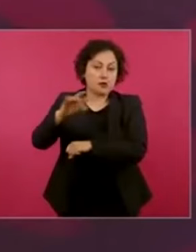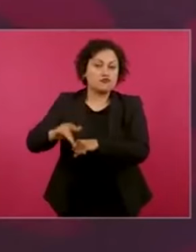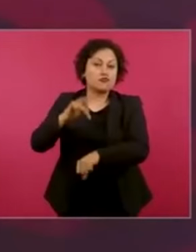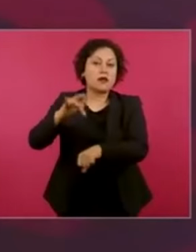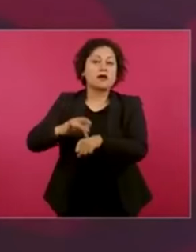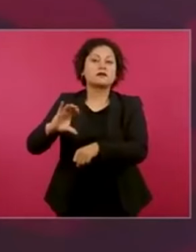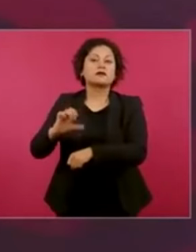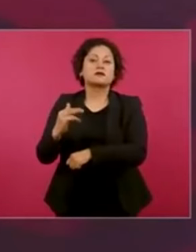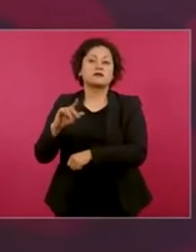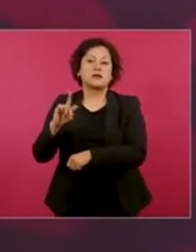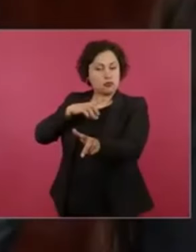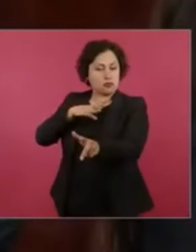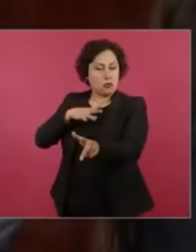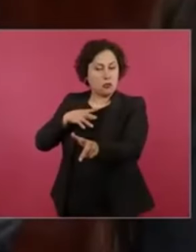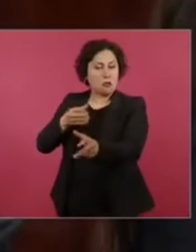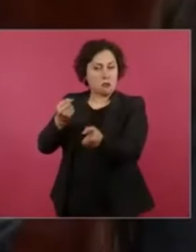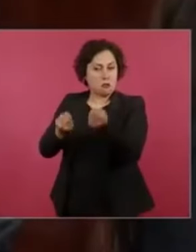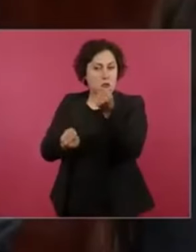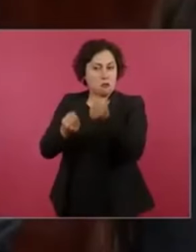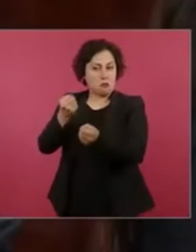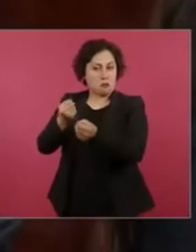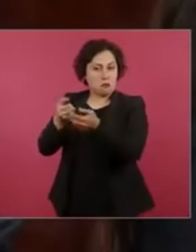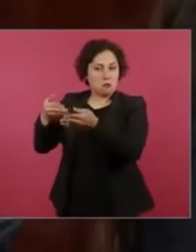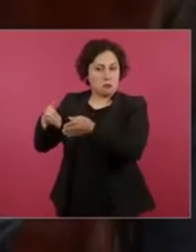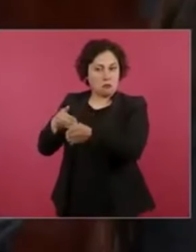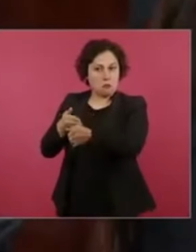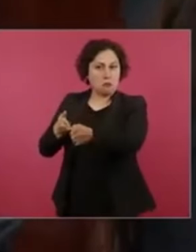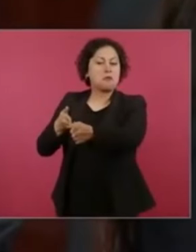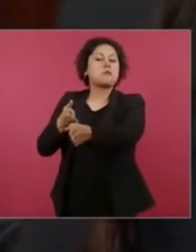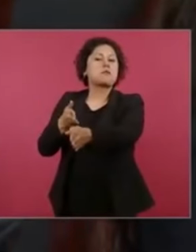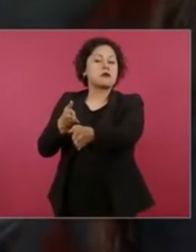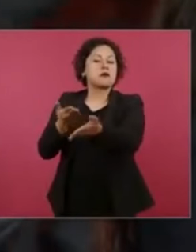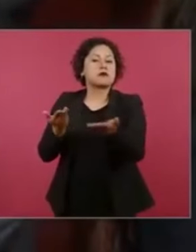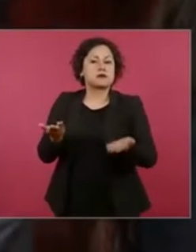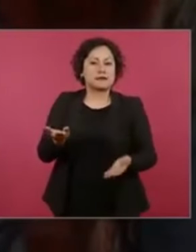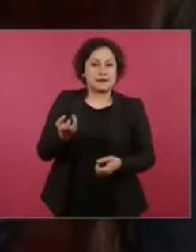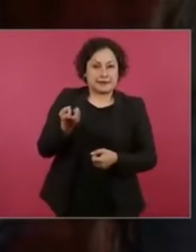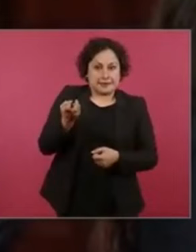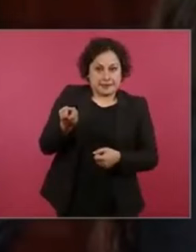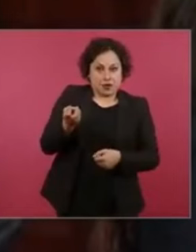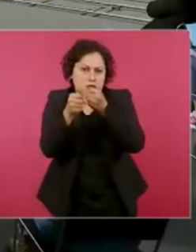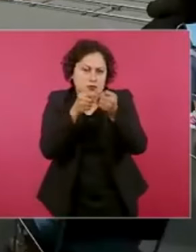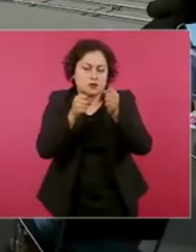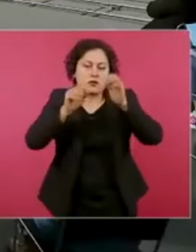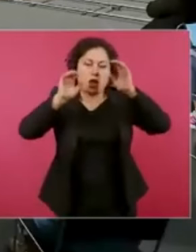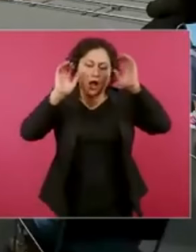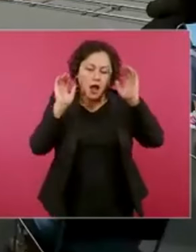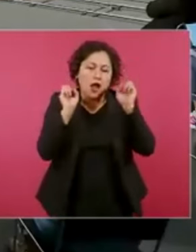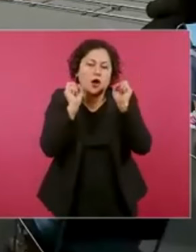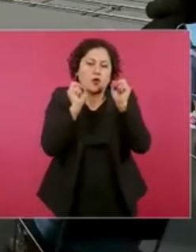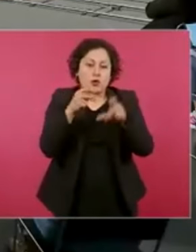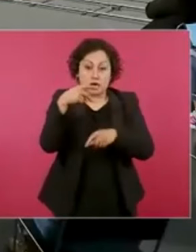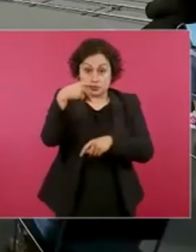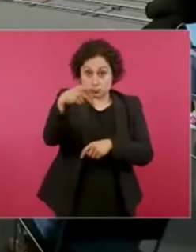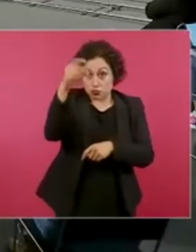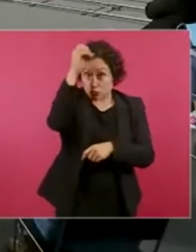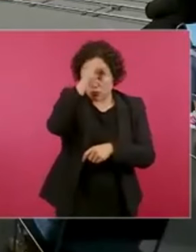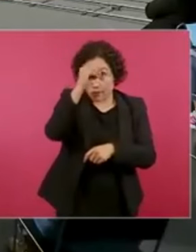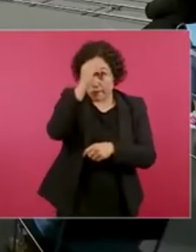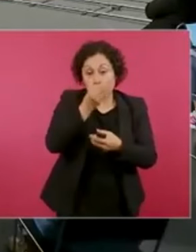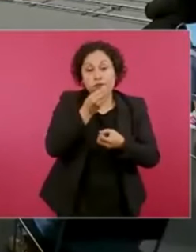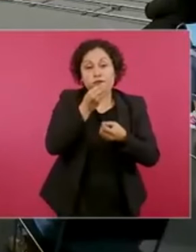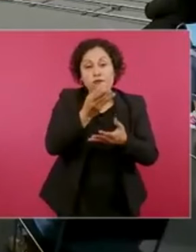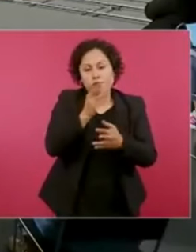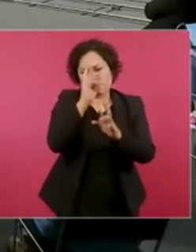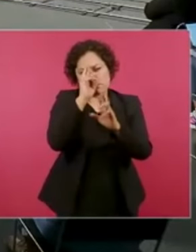reportero afín a López Obrador le explicó al presidente que en ocasiones la logística de la cobertura